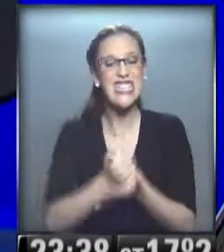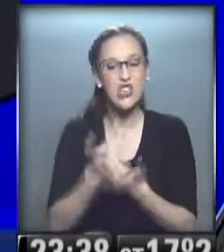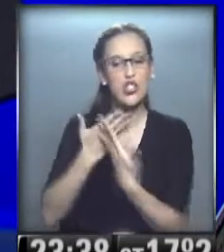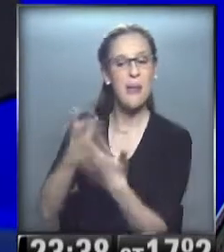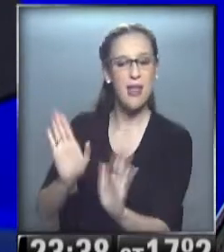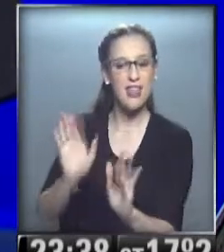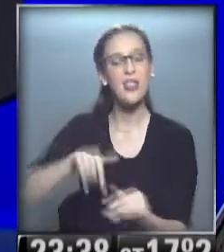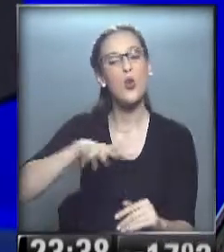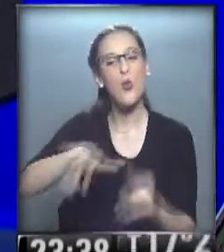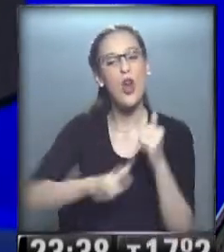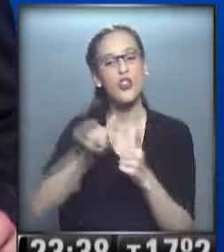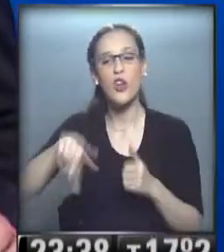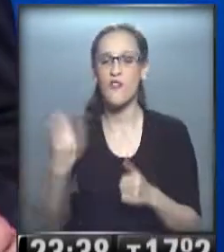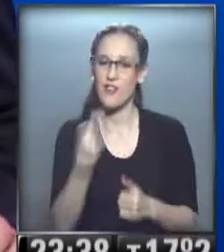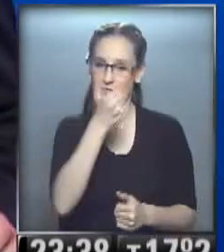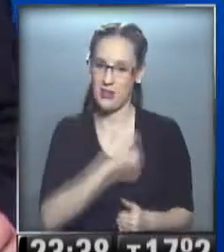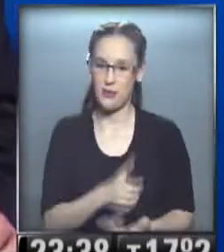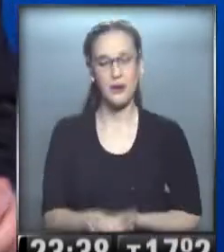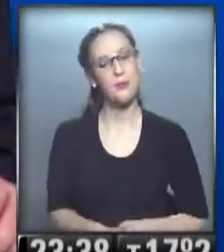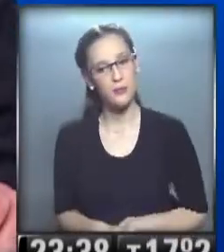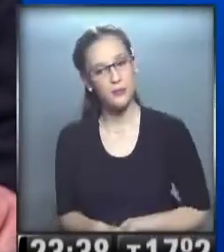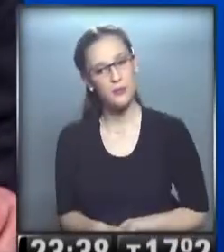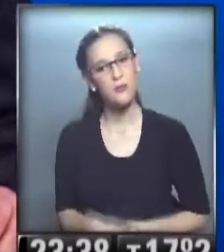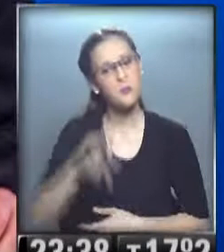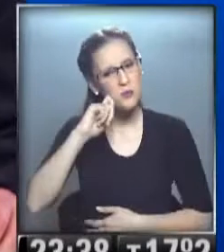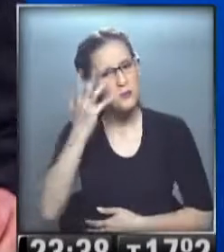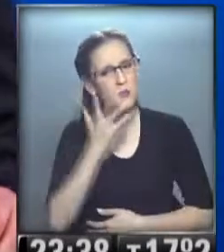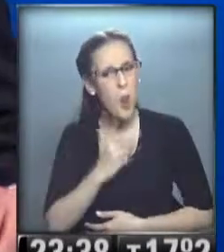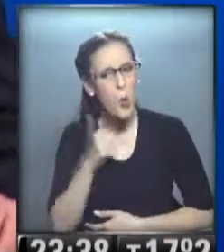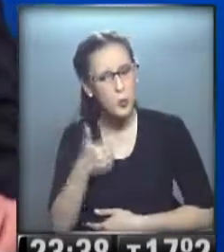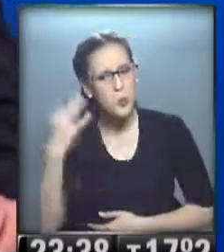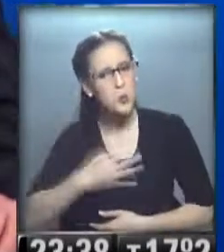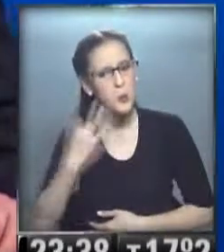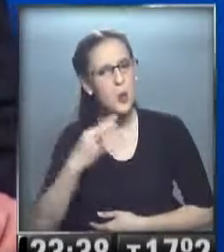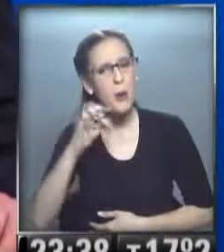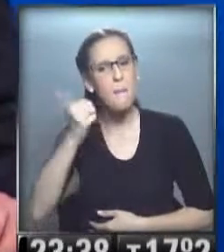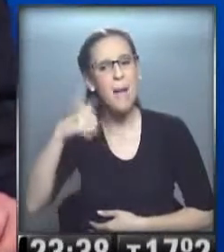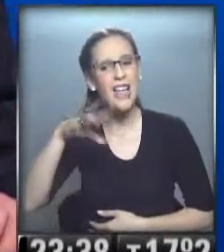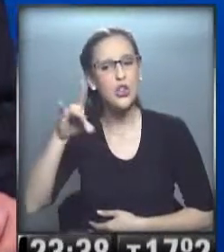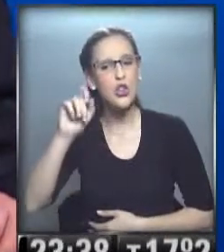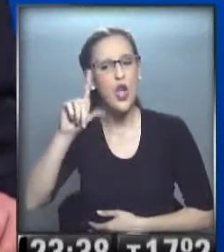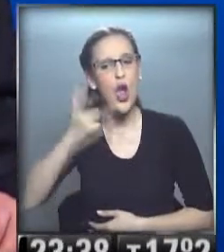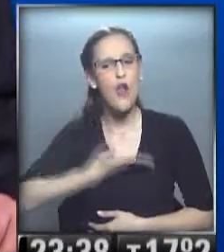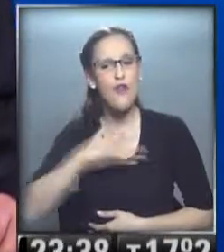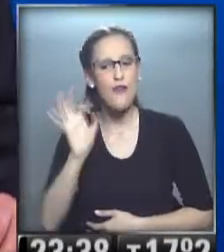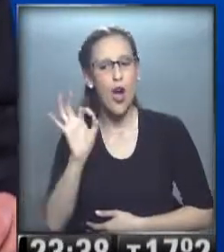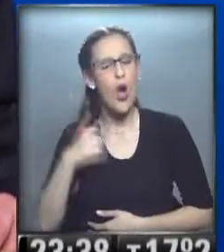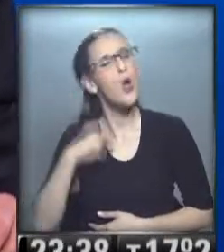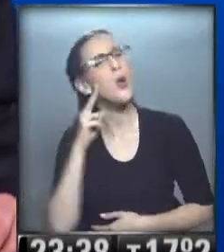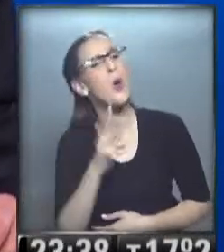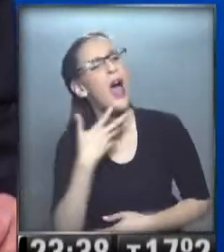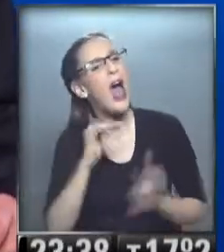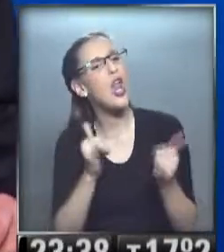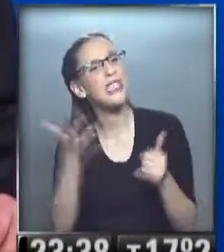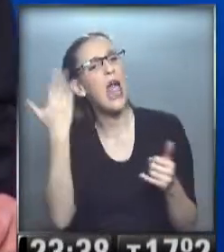realizar en Rosario este fin de semana. Me alegra mucho lo de Pablo Pandolfo. Debo decir que es uno de los héroes de mi adolescencia,